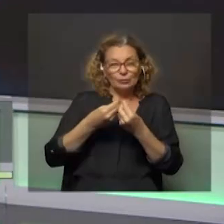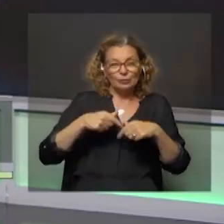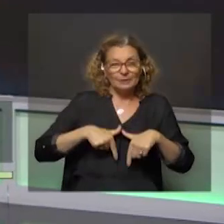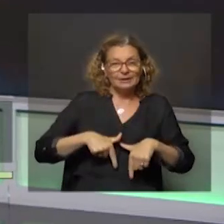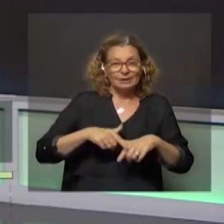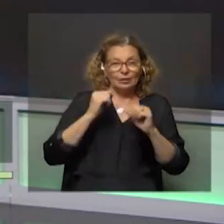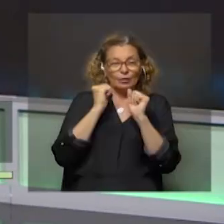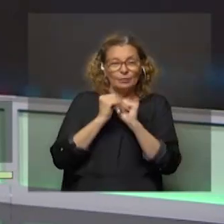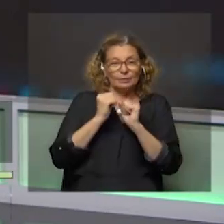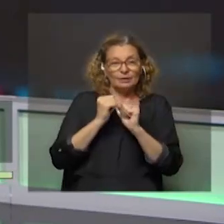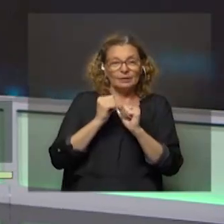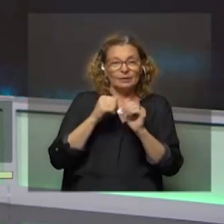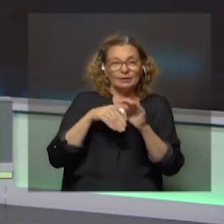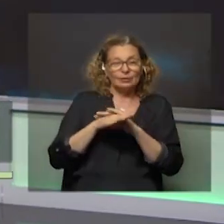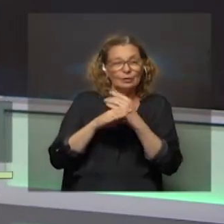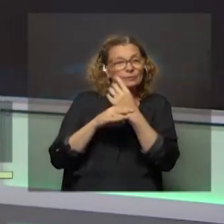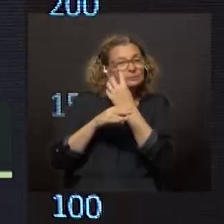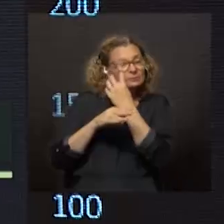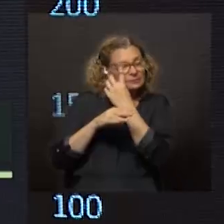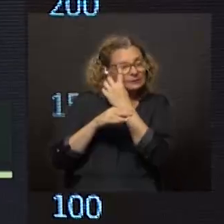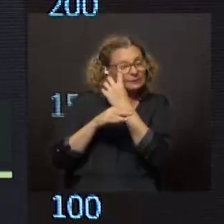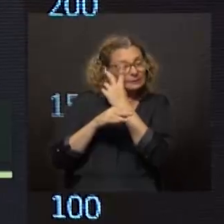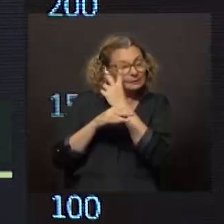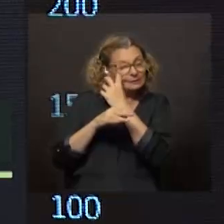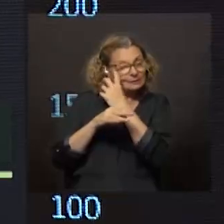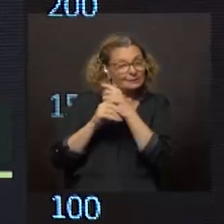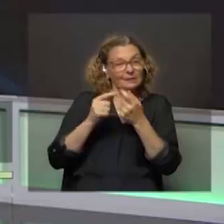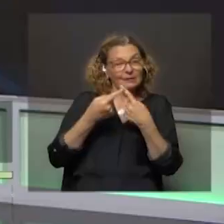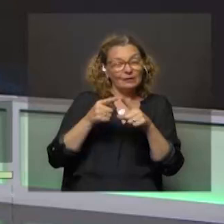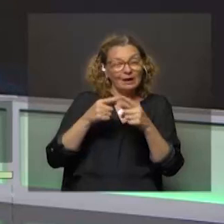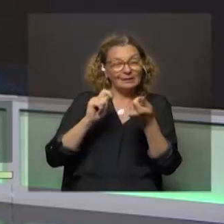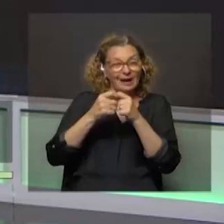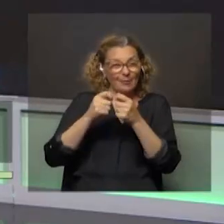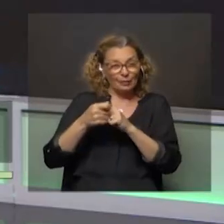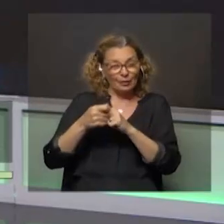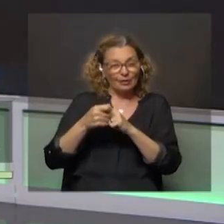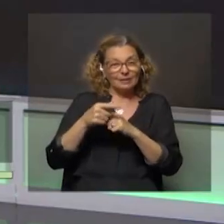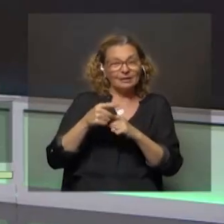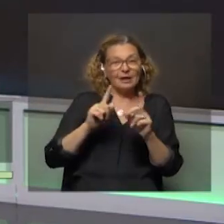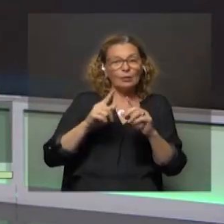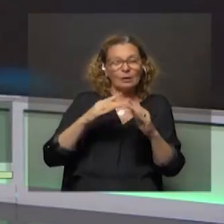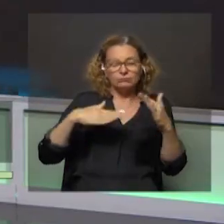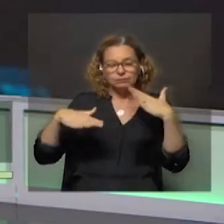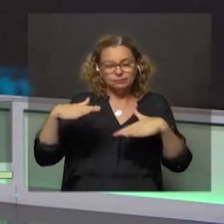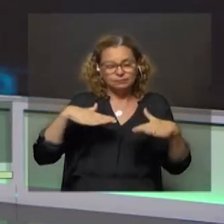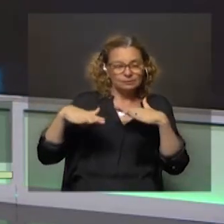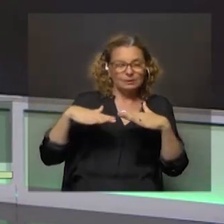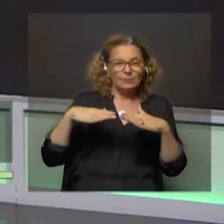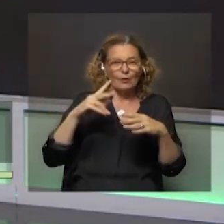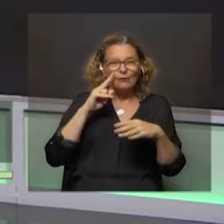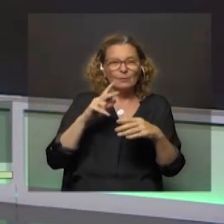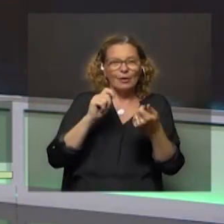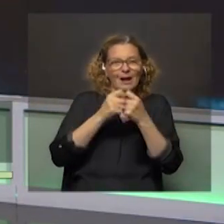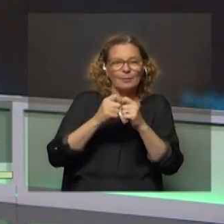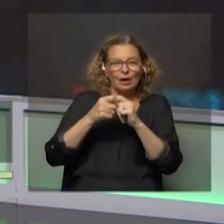salió Martín Guzmán entró ataques y después de batakis entró como superministro massa de alguna manera esa inestabilidad es la que estamos reflejando con